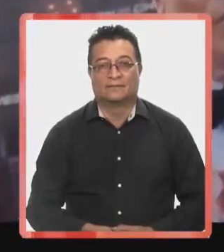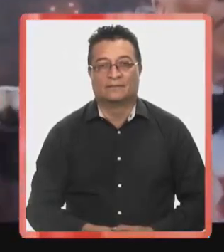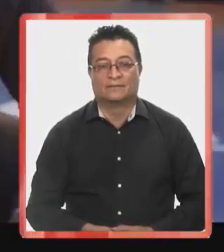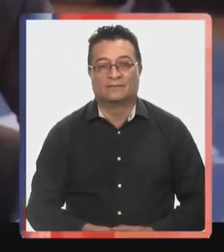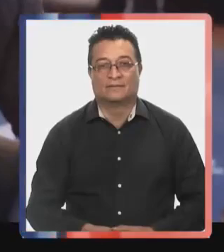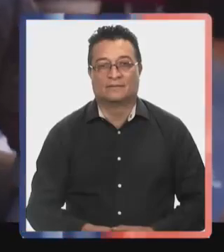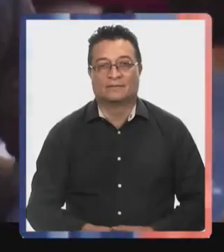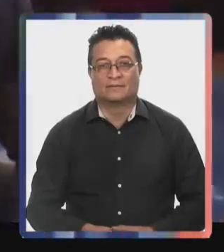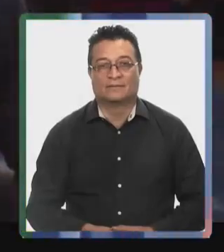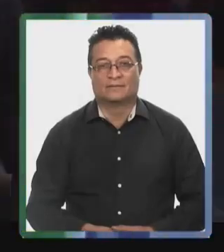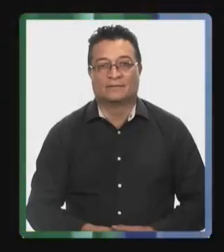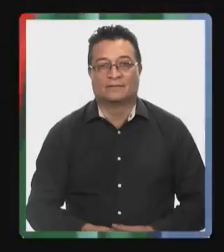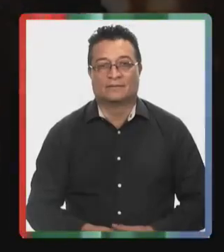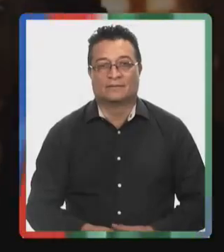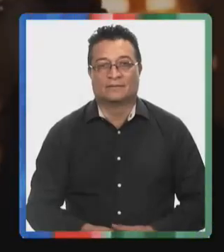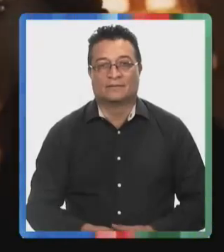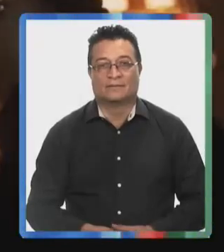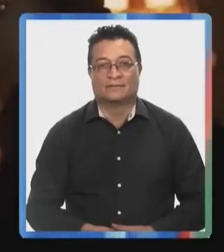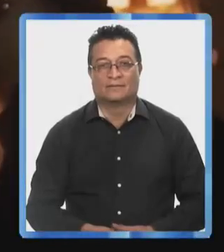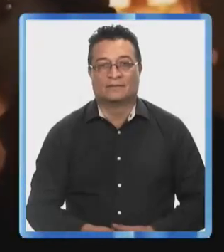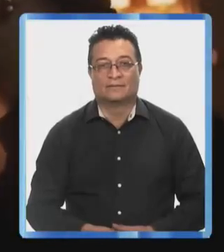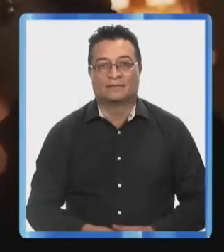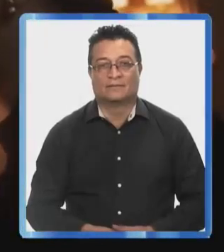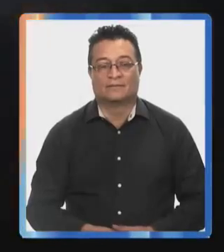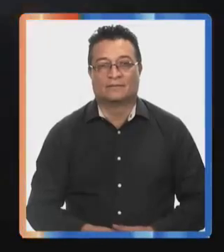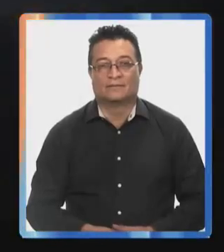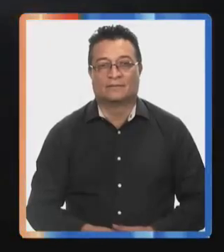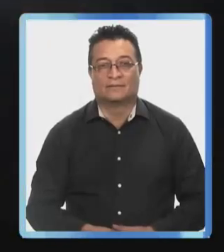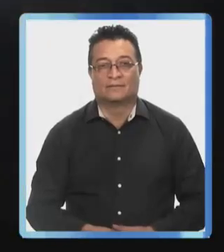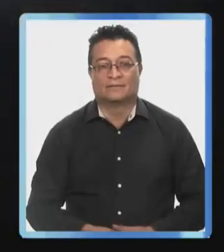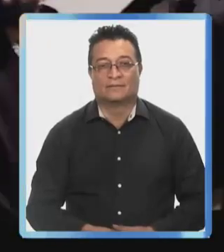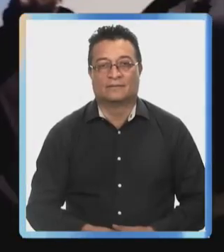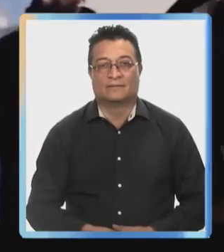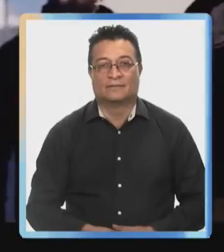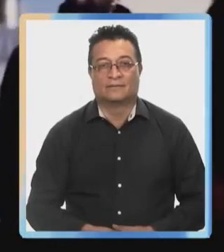Ya no sirve de nada hablar. Tal vez tienes que enfrentarlo.